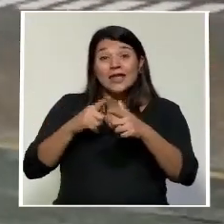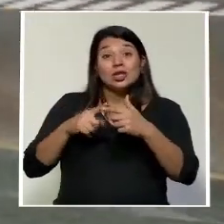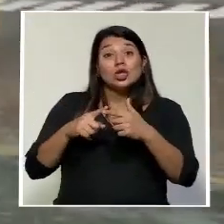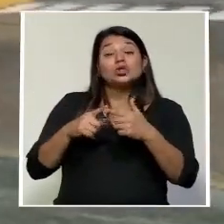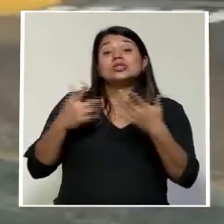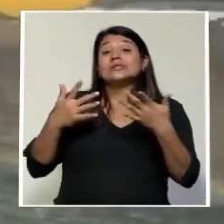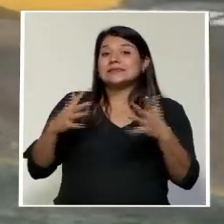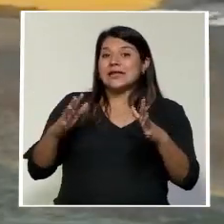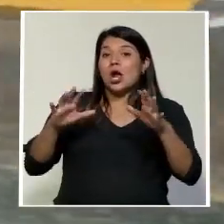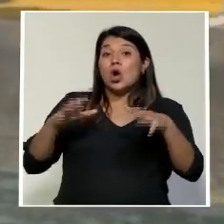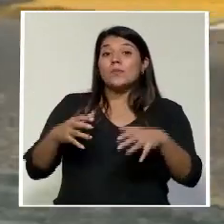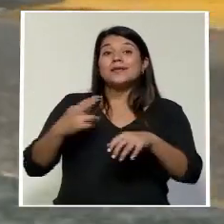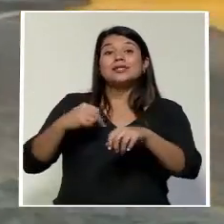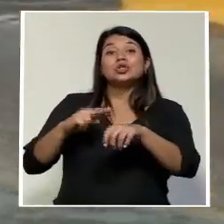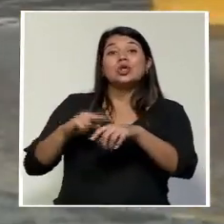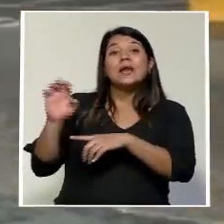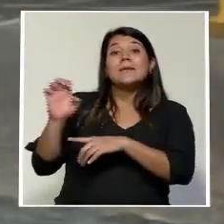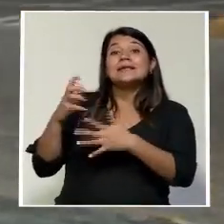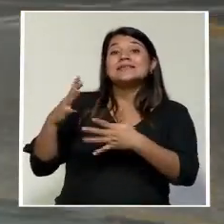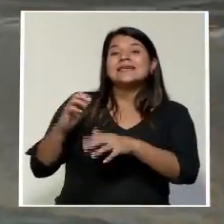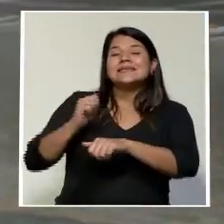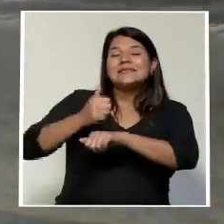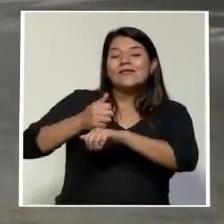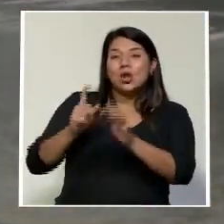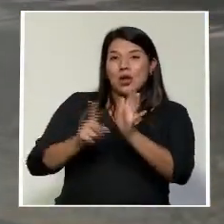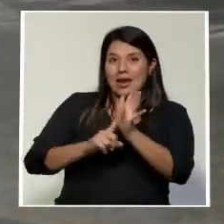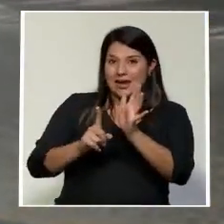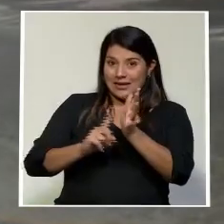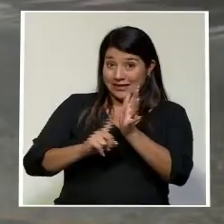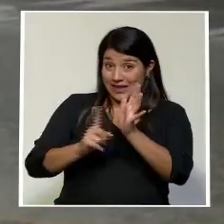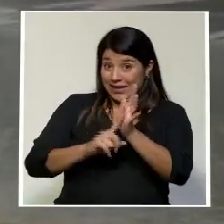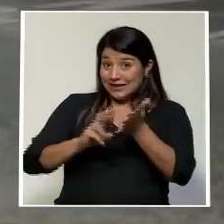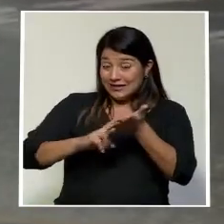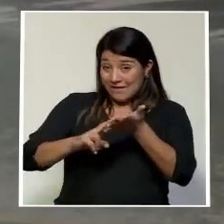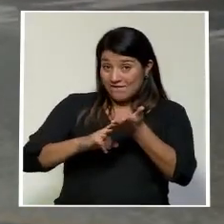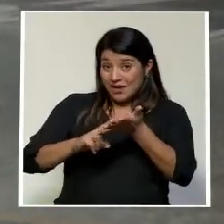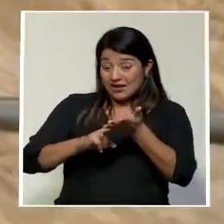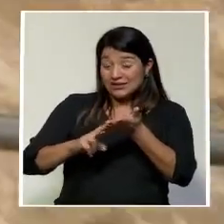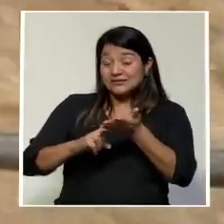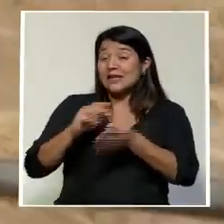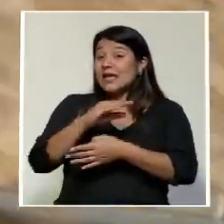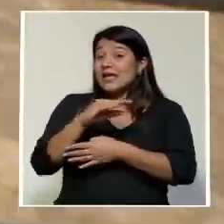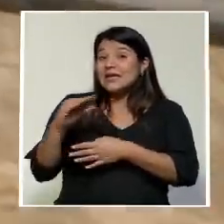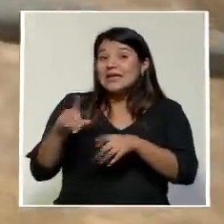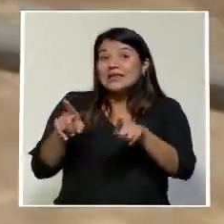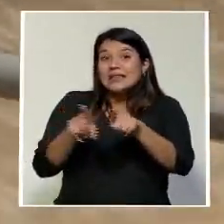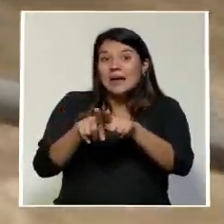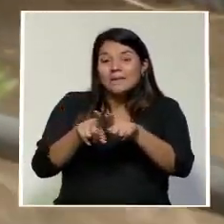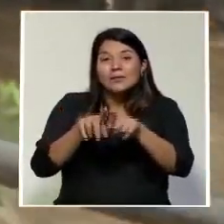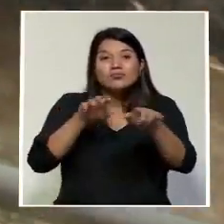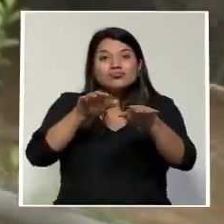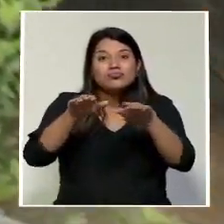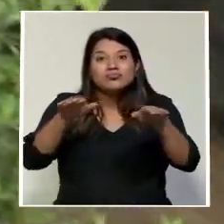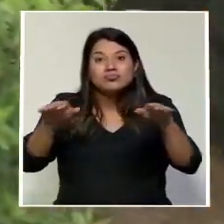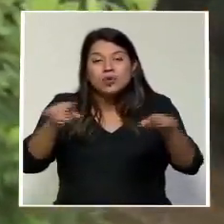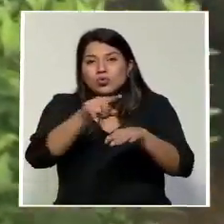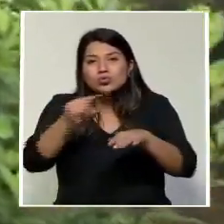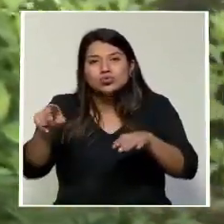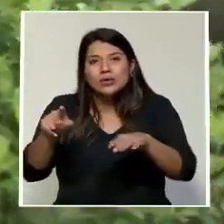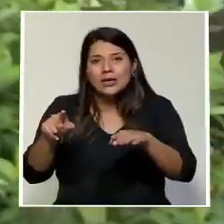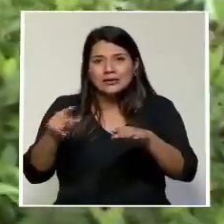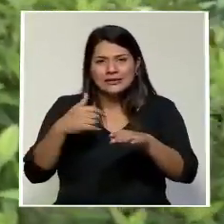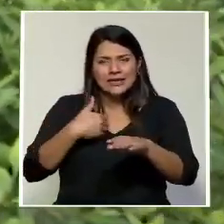predispuesto la alerta verde en días anteriores con su mantelación y nos advierte a tomar las informaciones